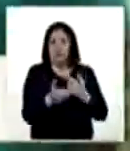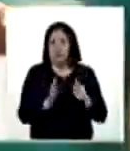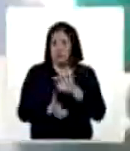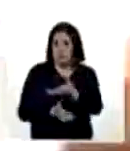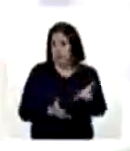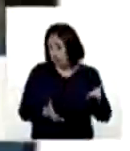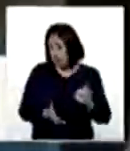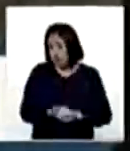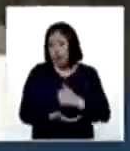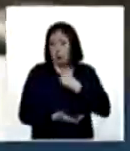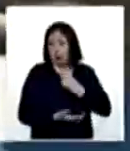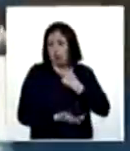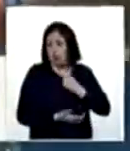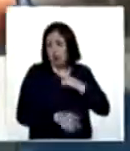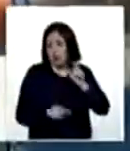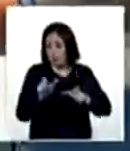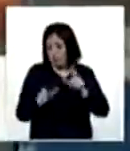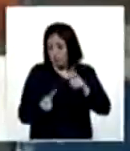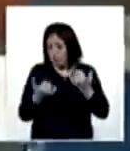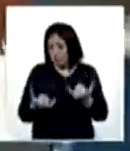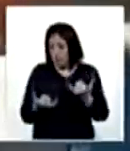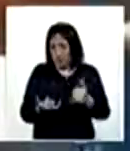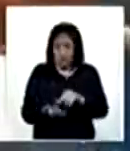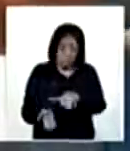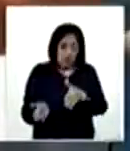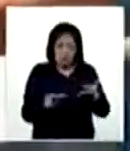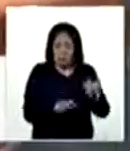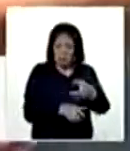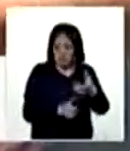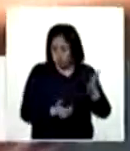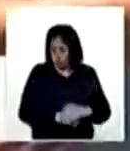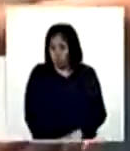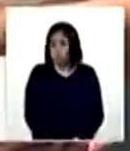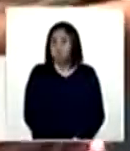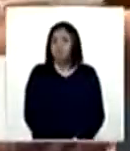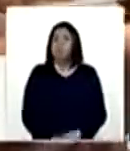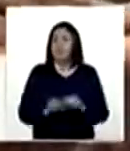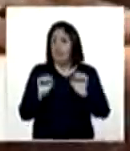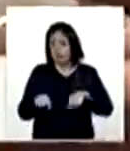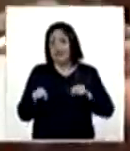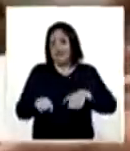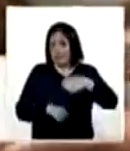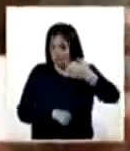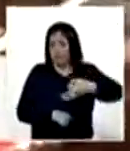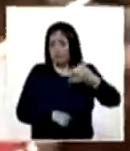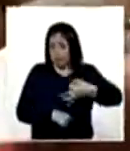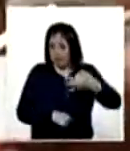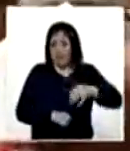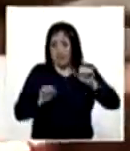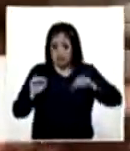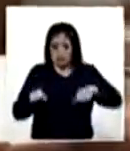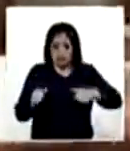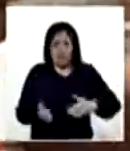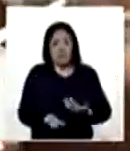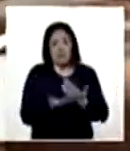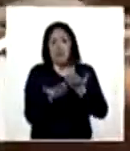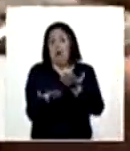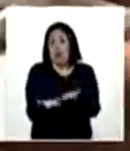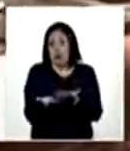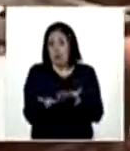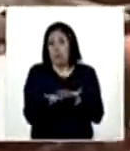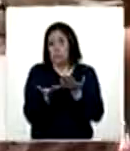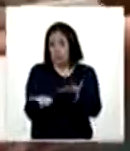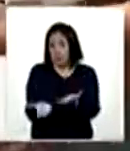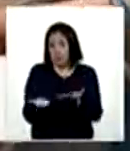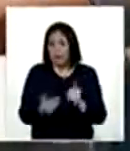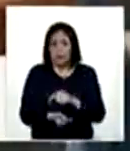agrado del señor que, bueno, ahora ustedes vienen a recordar, el difunto. Sí, es cierto, la ofrenda que se trae es al gusto de